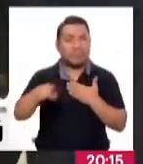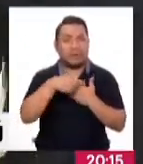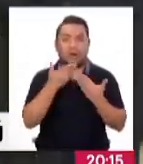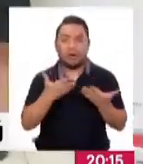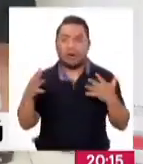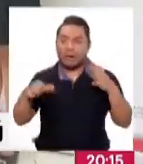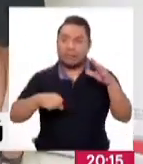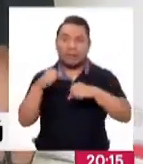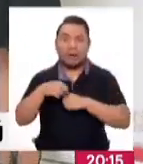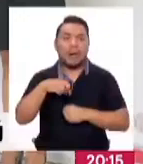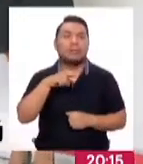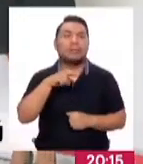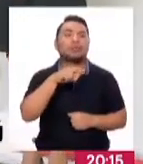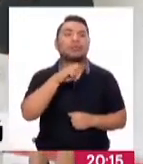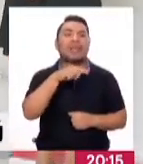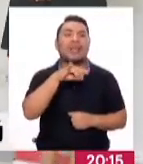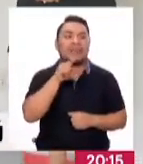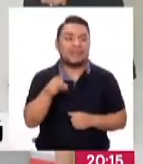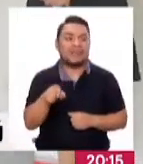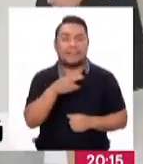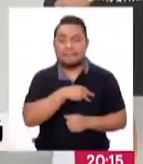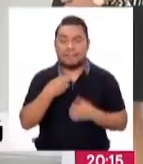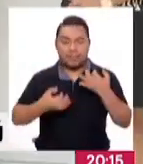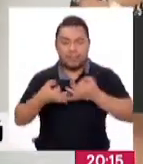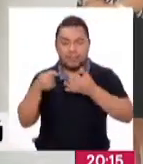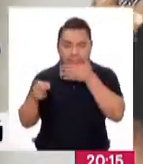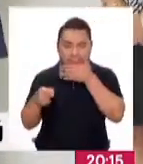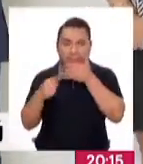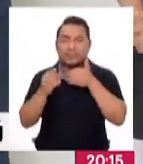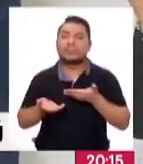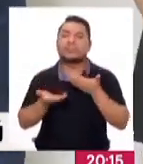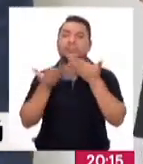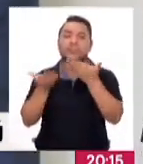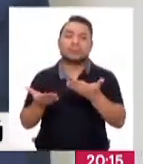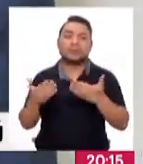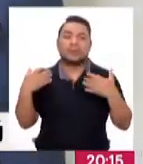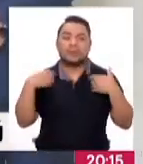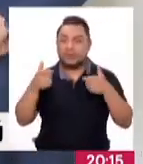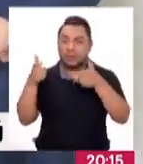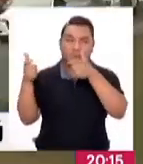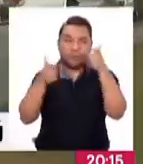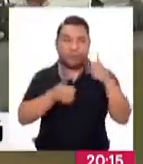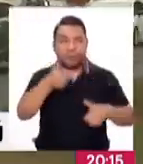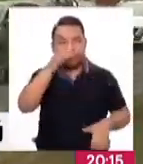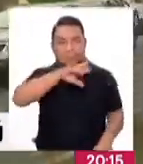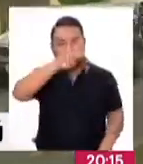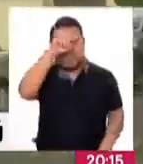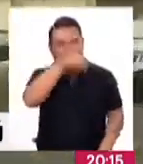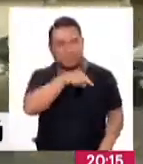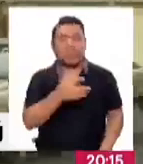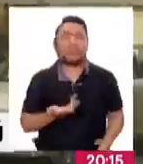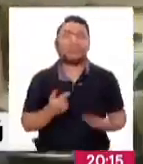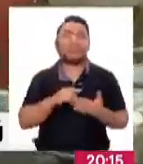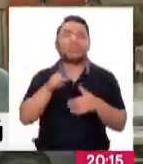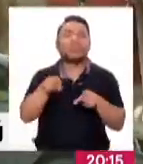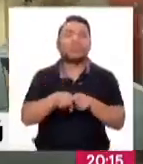Incautados, PRONAVI, el ministro de Justicia, José Tello, entregó a la Procuraduría General del Estado un